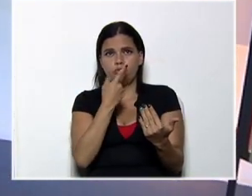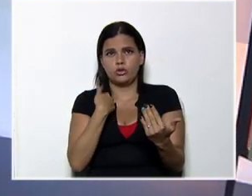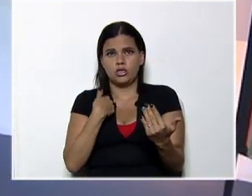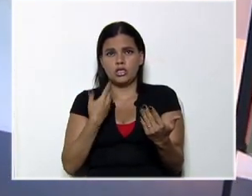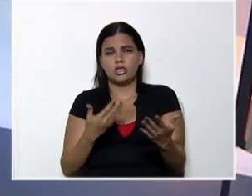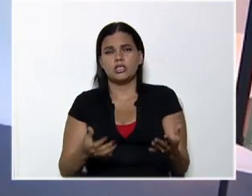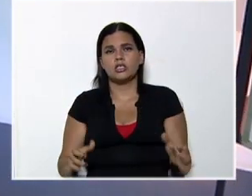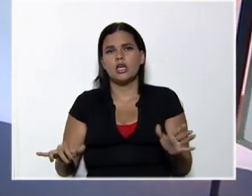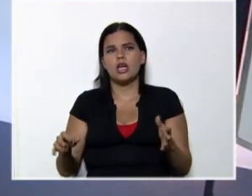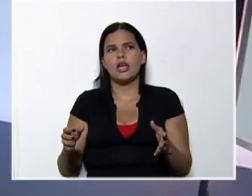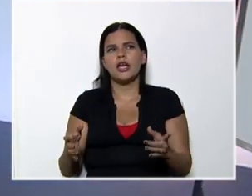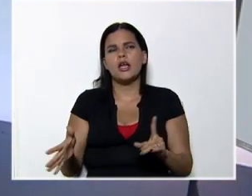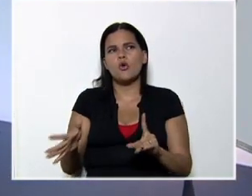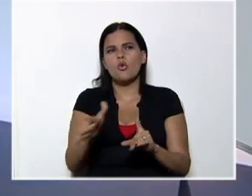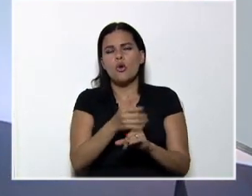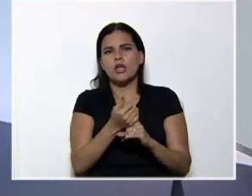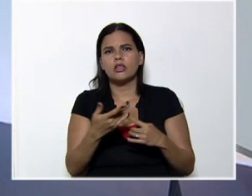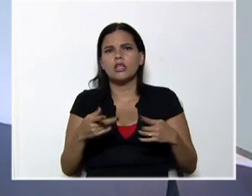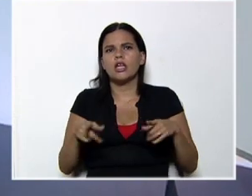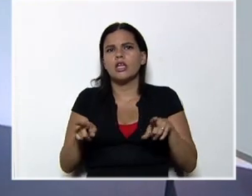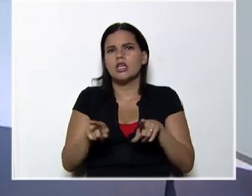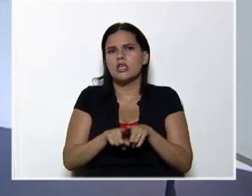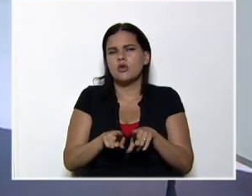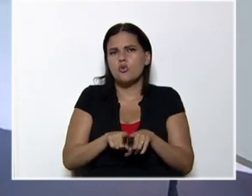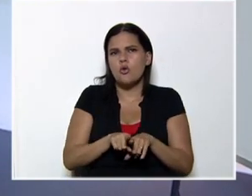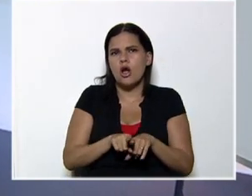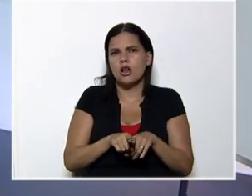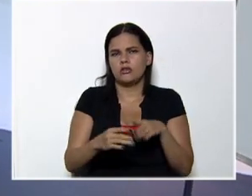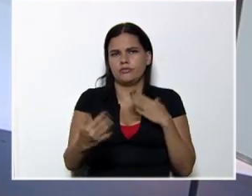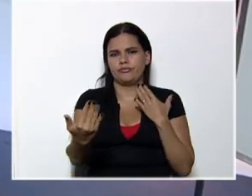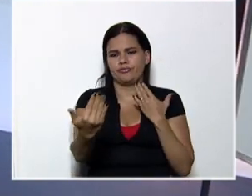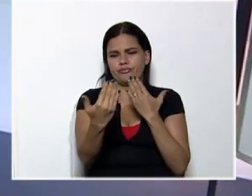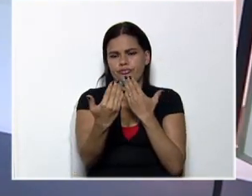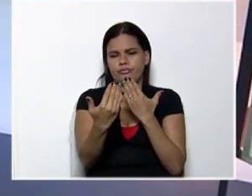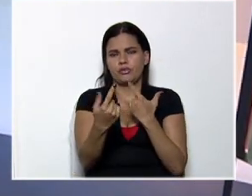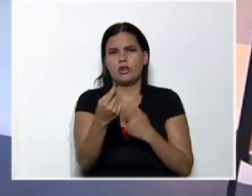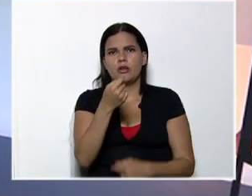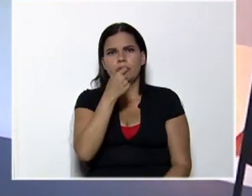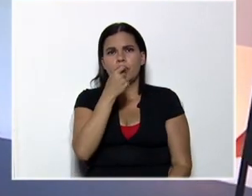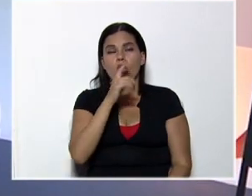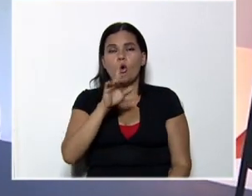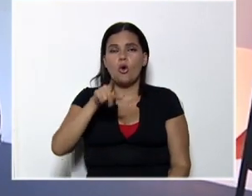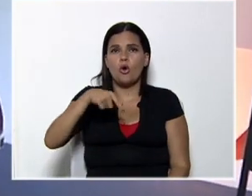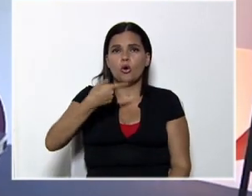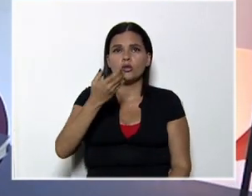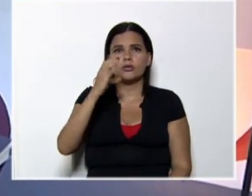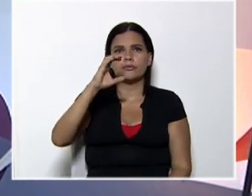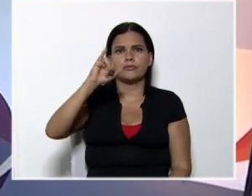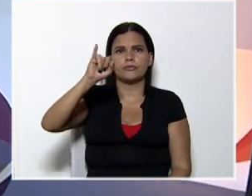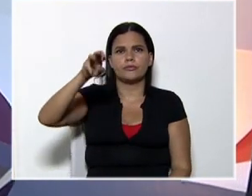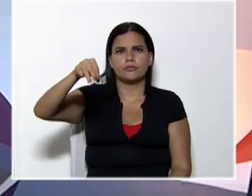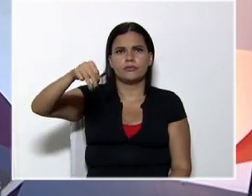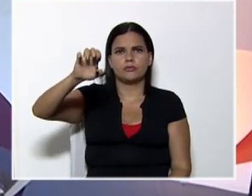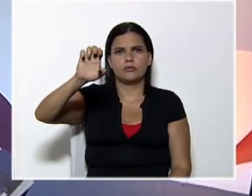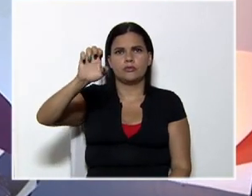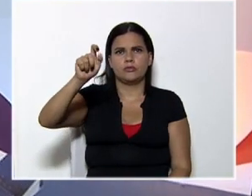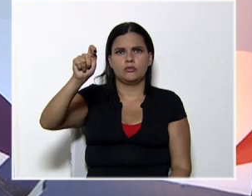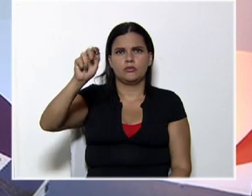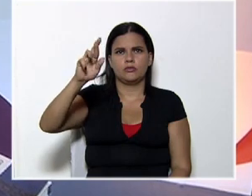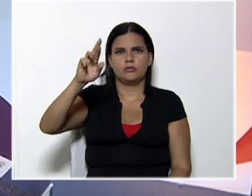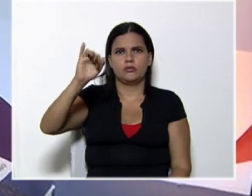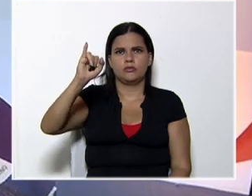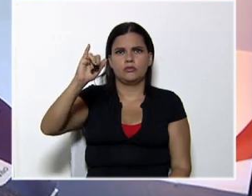encuentra de forma simétrica frente al espejo. Otro de los tipos de simetría que vamos a tocar hoy es la